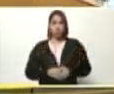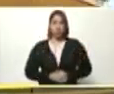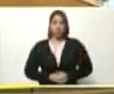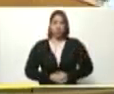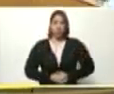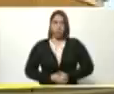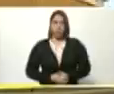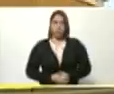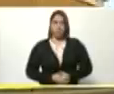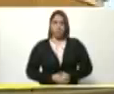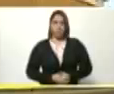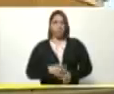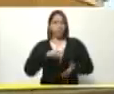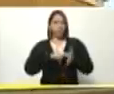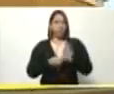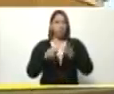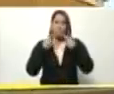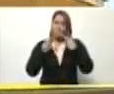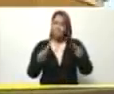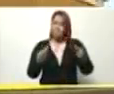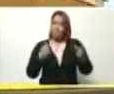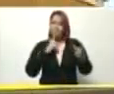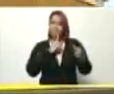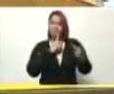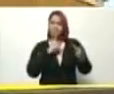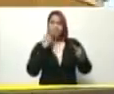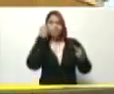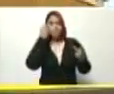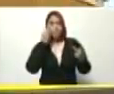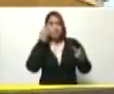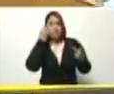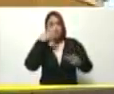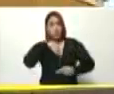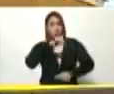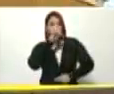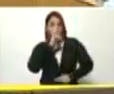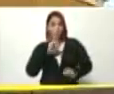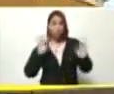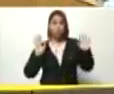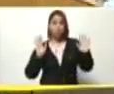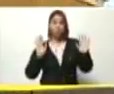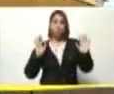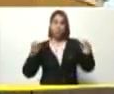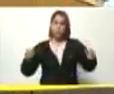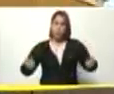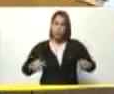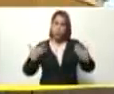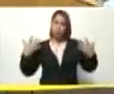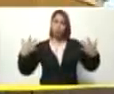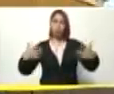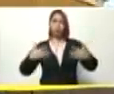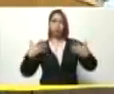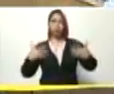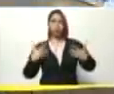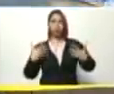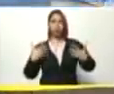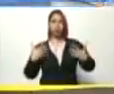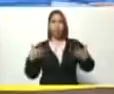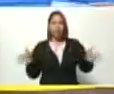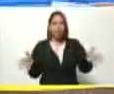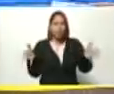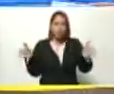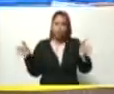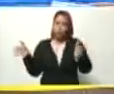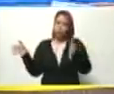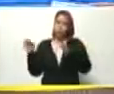a los que me refiero, creo que ha sido el año de mayor motivación, de la Navidad,